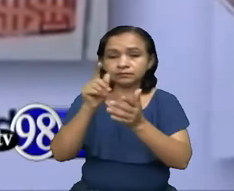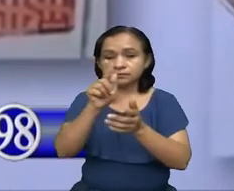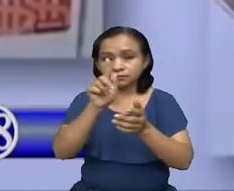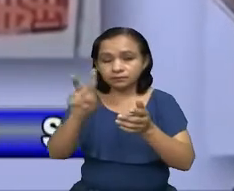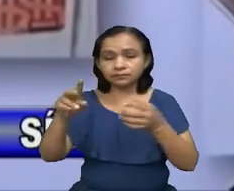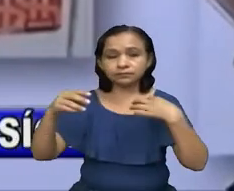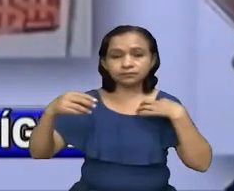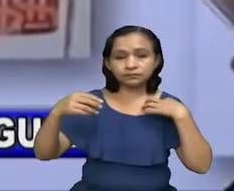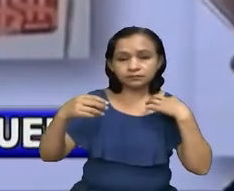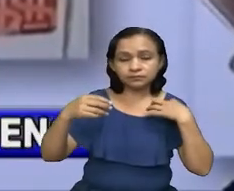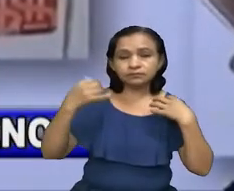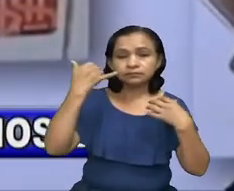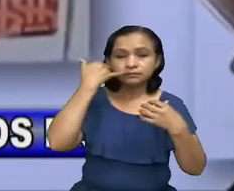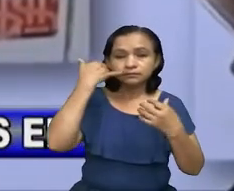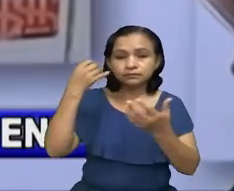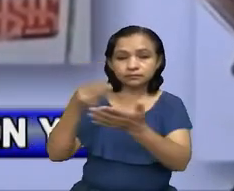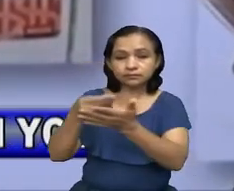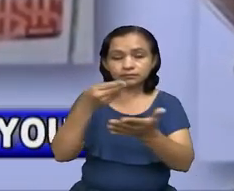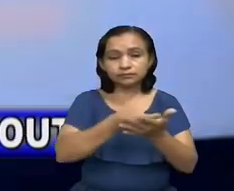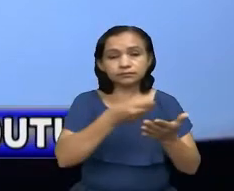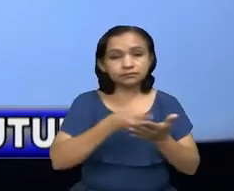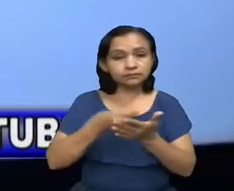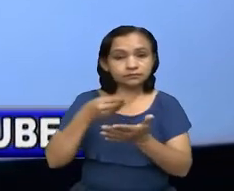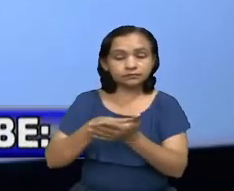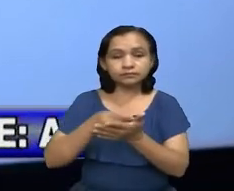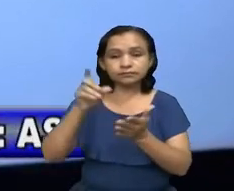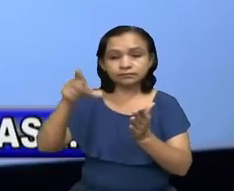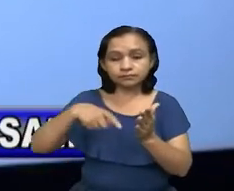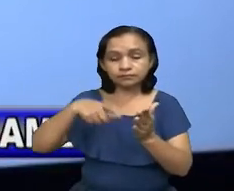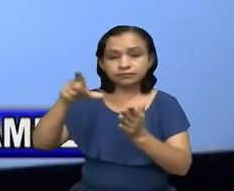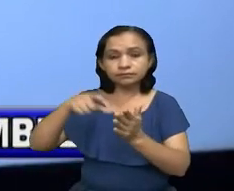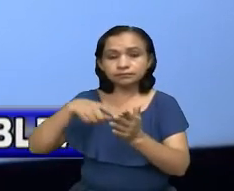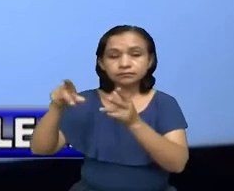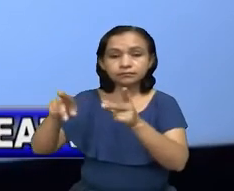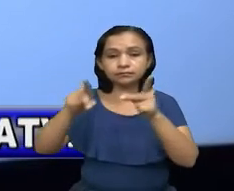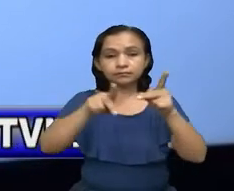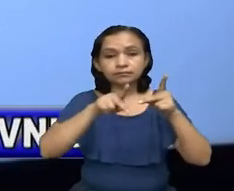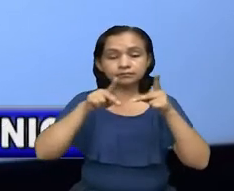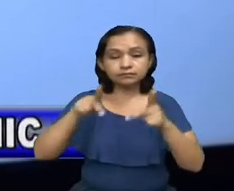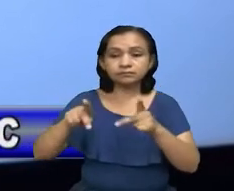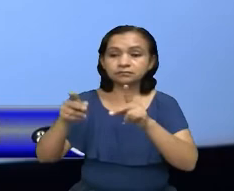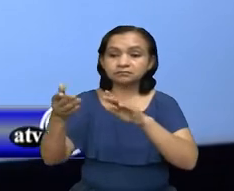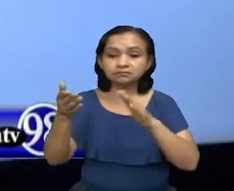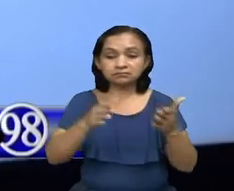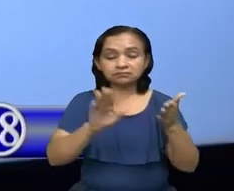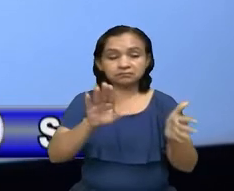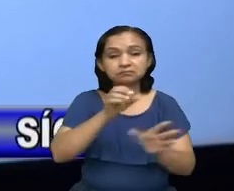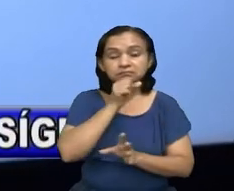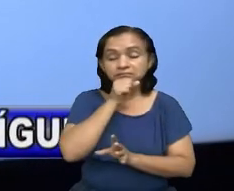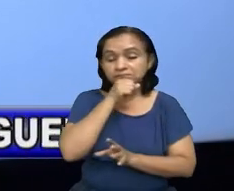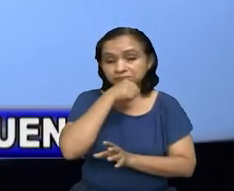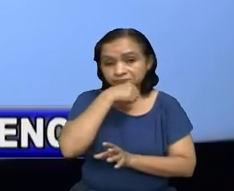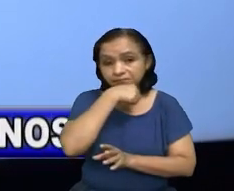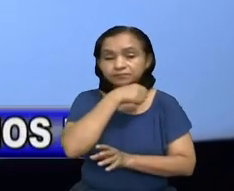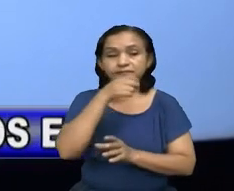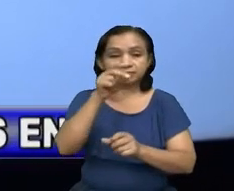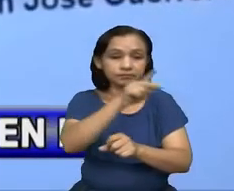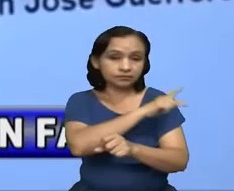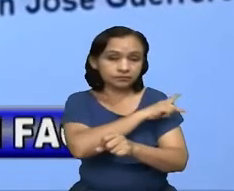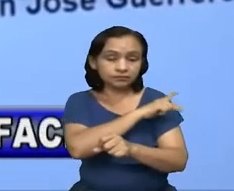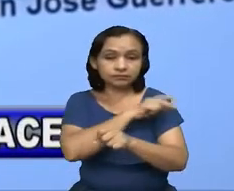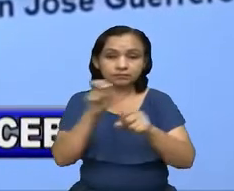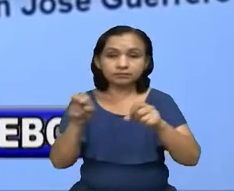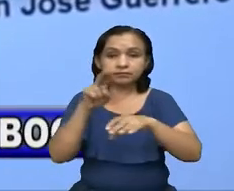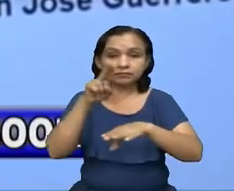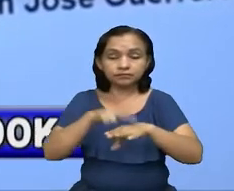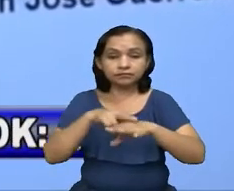y teléfonos, los cuales fueron adquiridos con las tarjetas de débito y crédito de las víctimas. Igualmente, la Policía Nacional cuenta